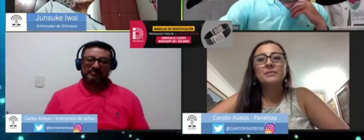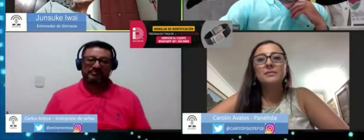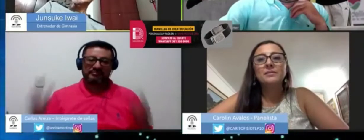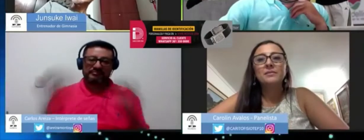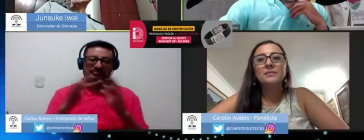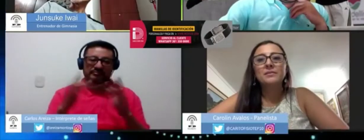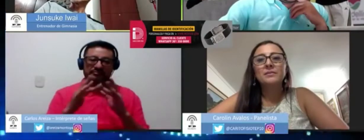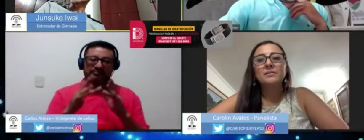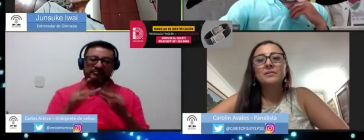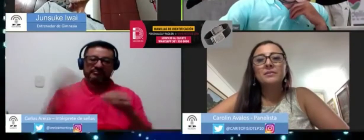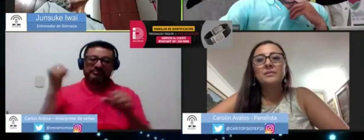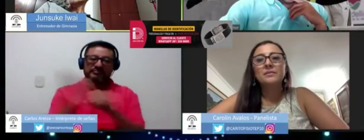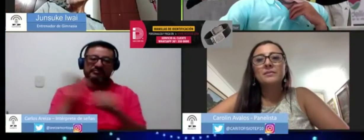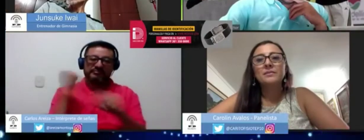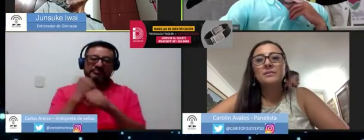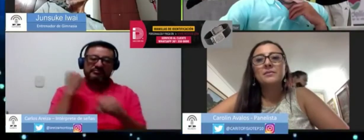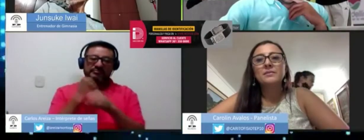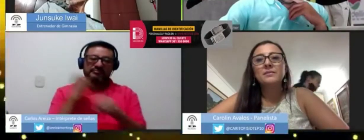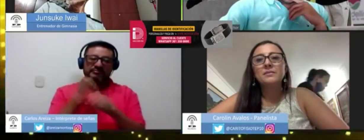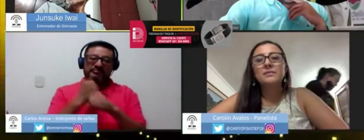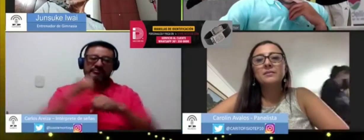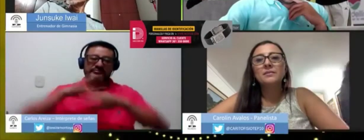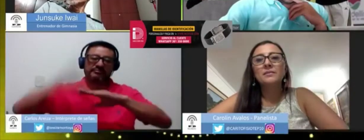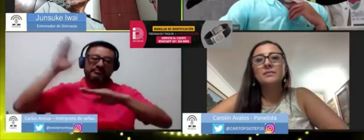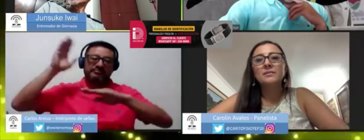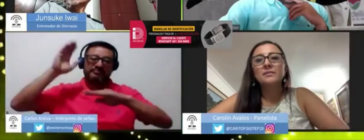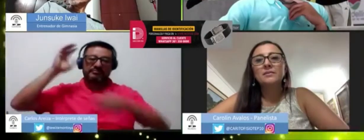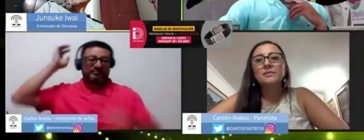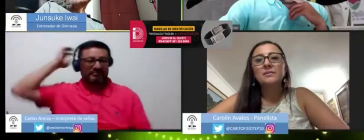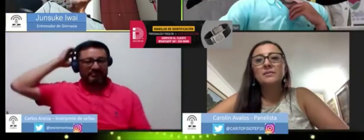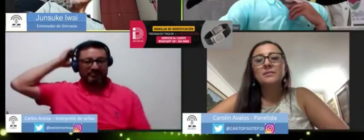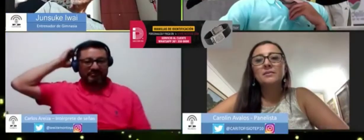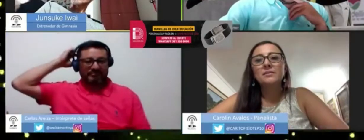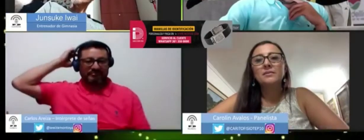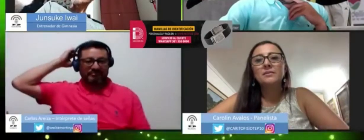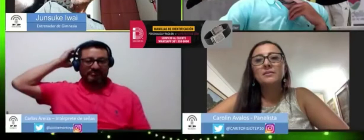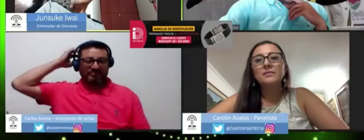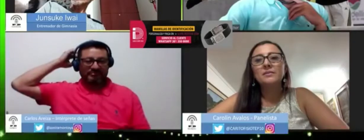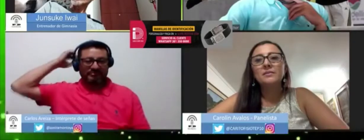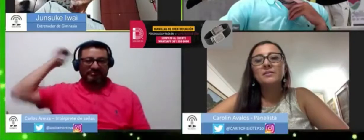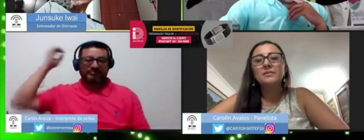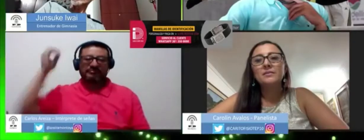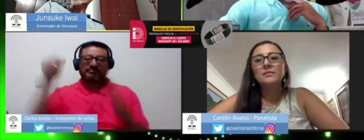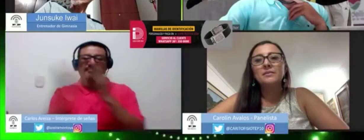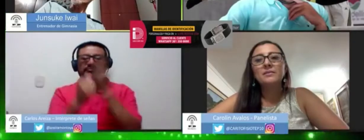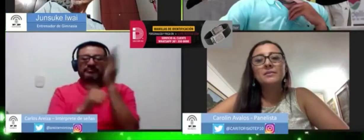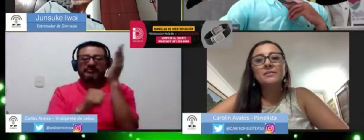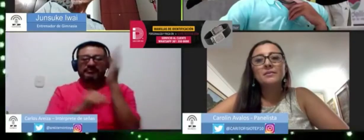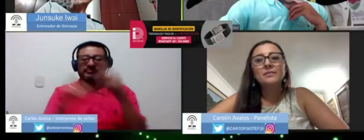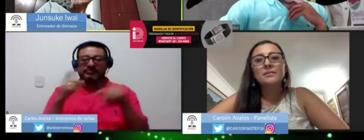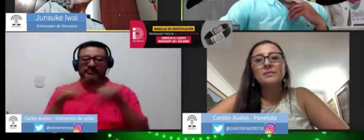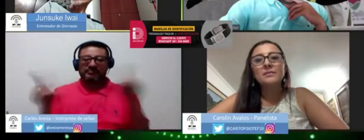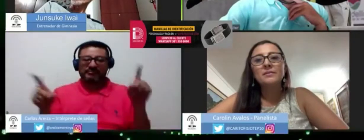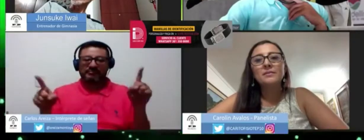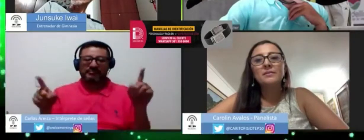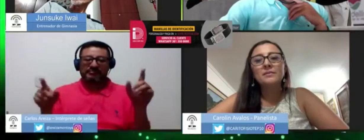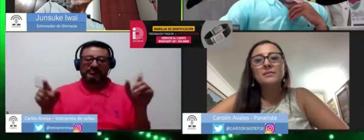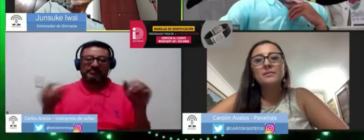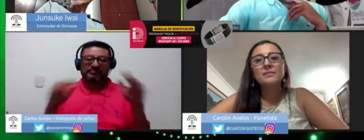tiene que trabajar muchísimo más y programa muy diferente. Aquí un poquito como